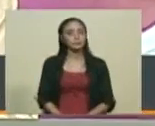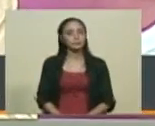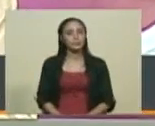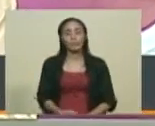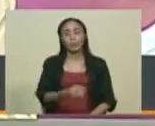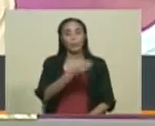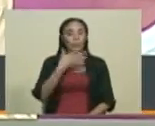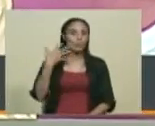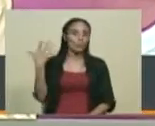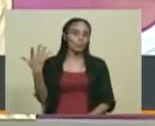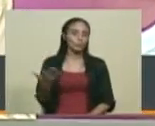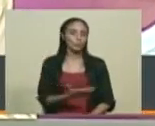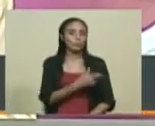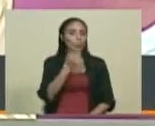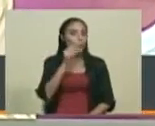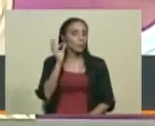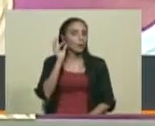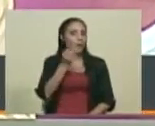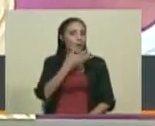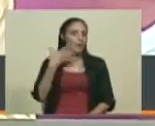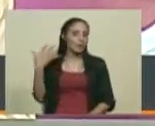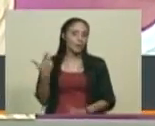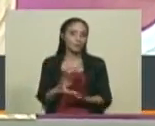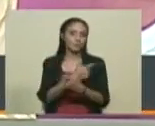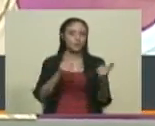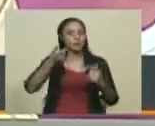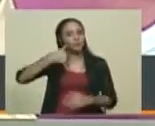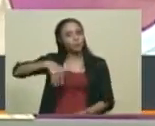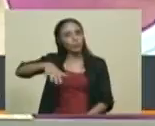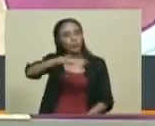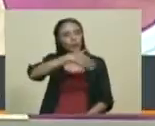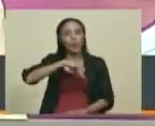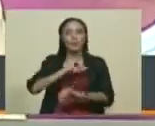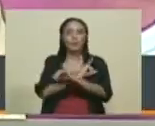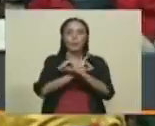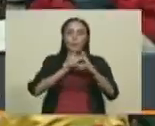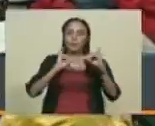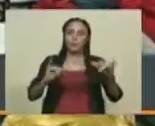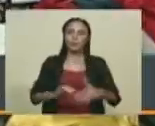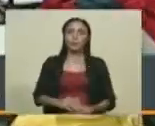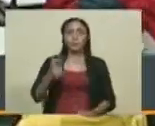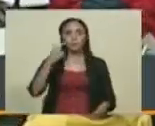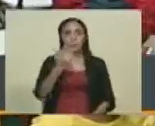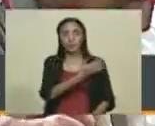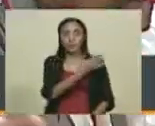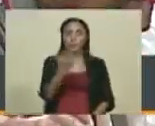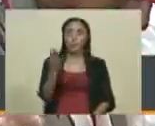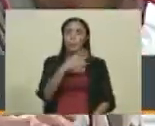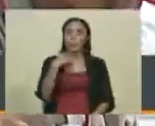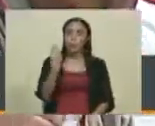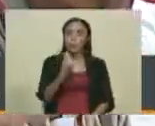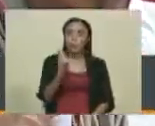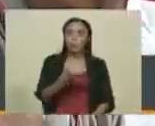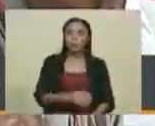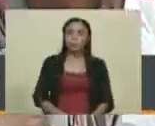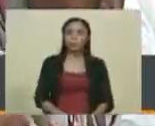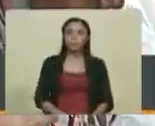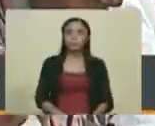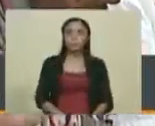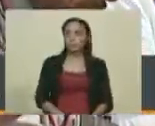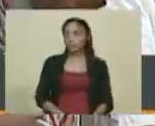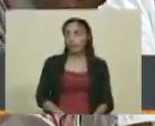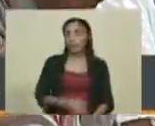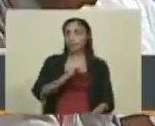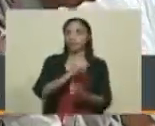orgullosos, orgullosas, libres, soberanos, independientes. Y esta juventud está llamada a hacer la